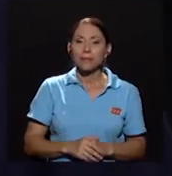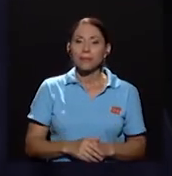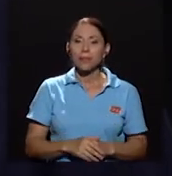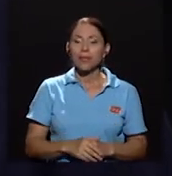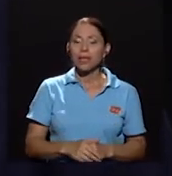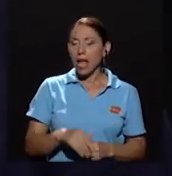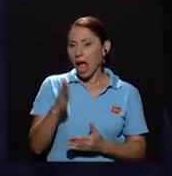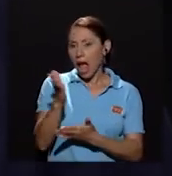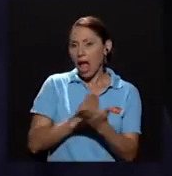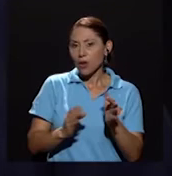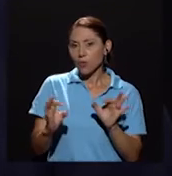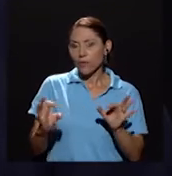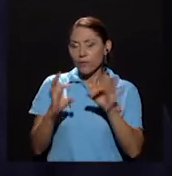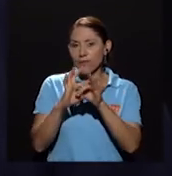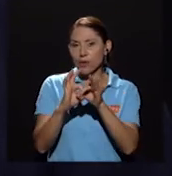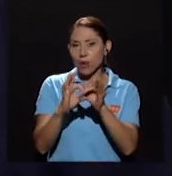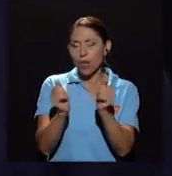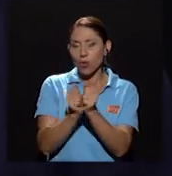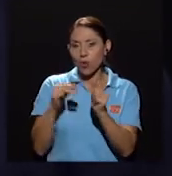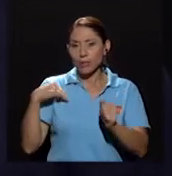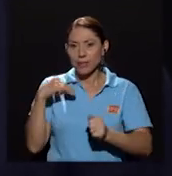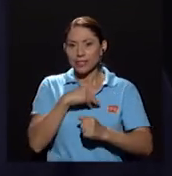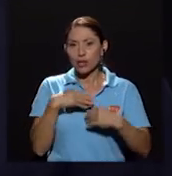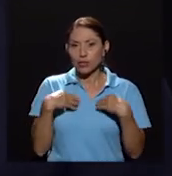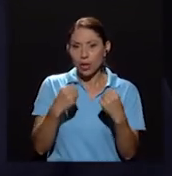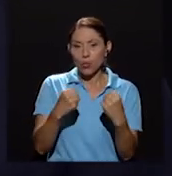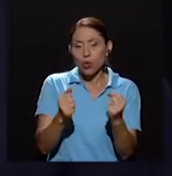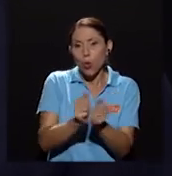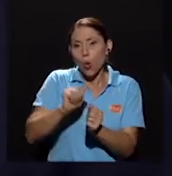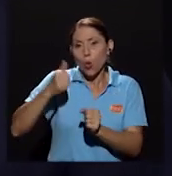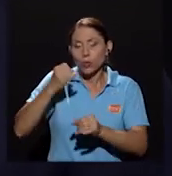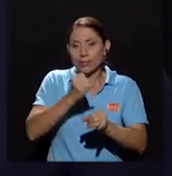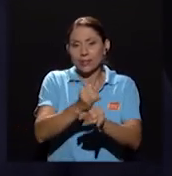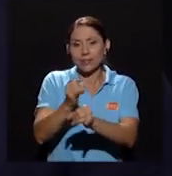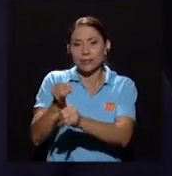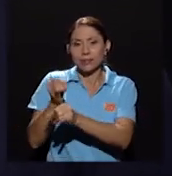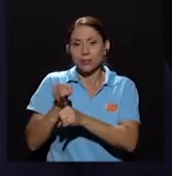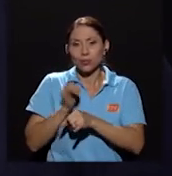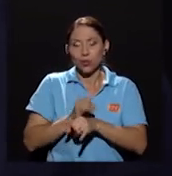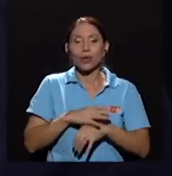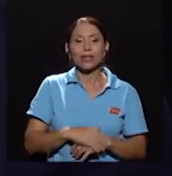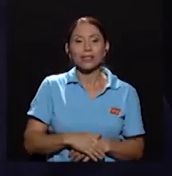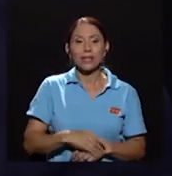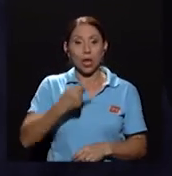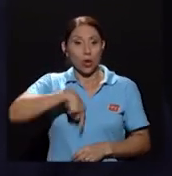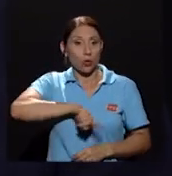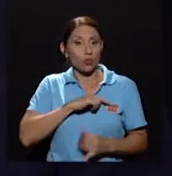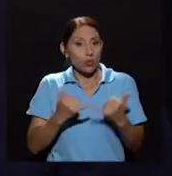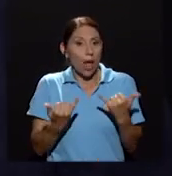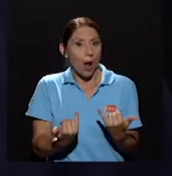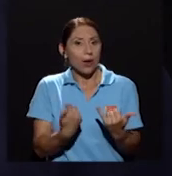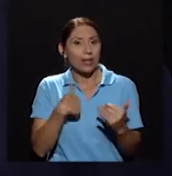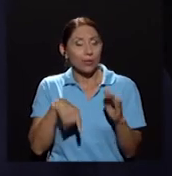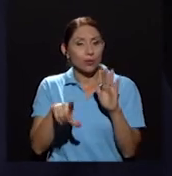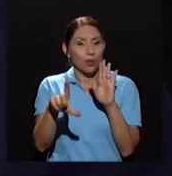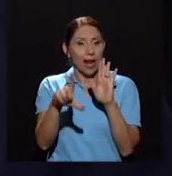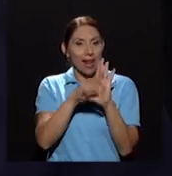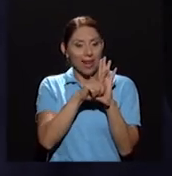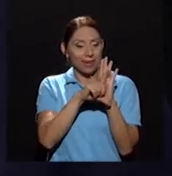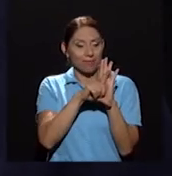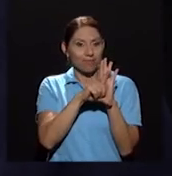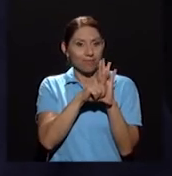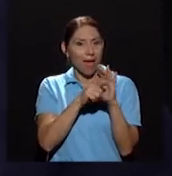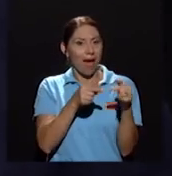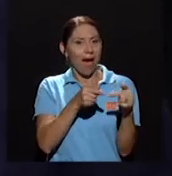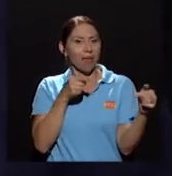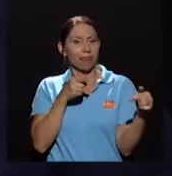vinculado con el ministerio de salud y con el resto de instituciones contamos hoy en día con una ley antitabaco